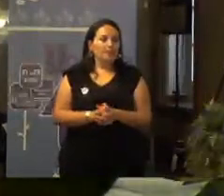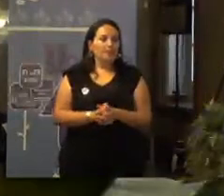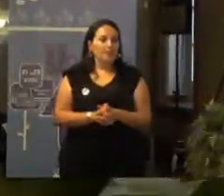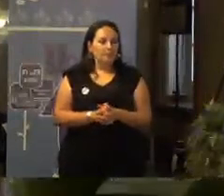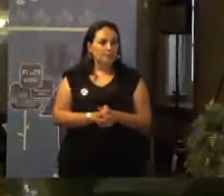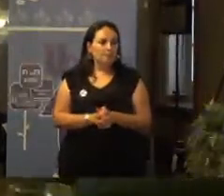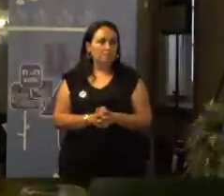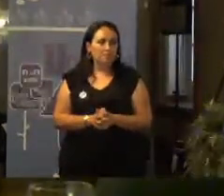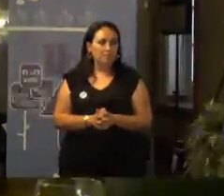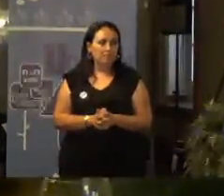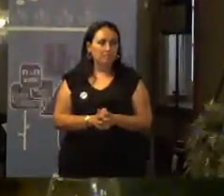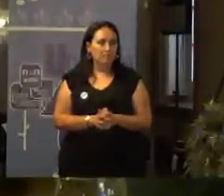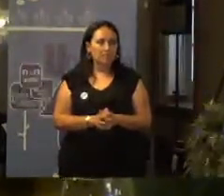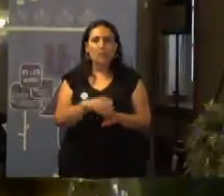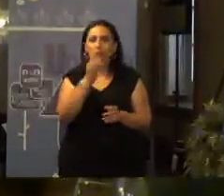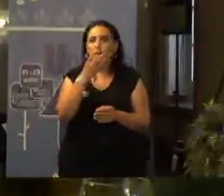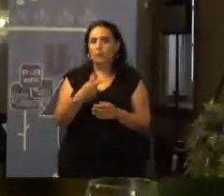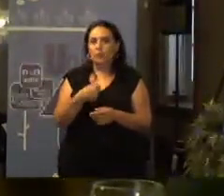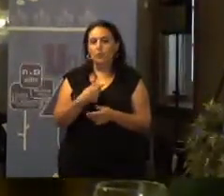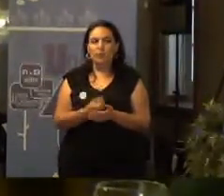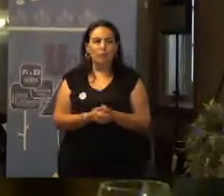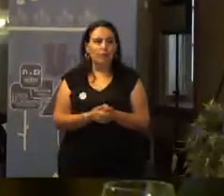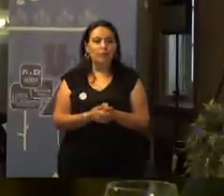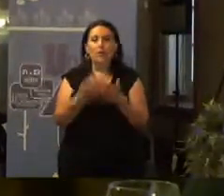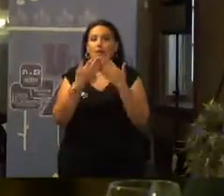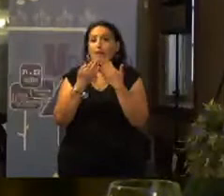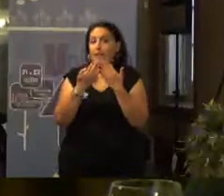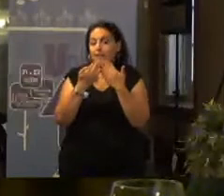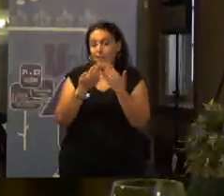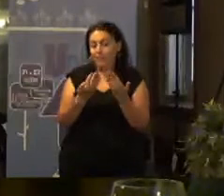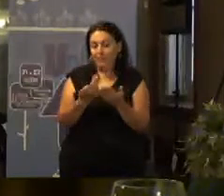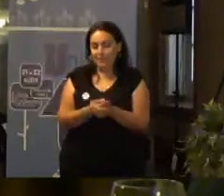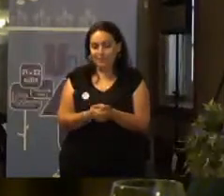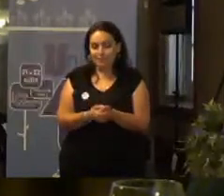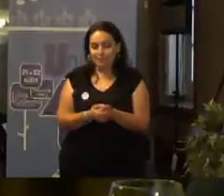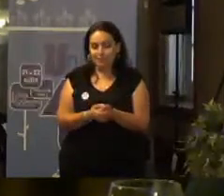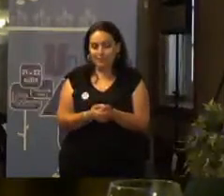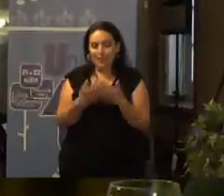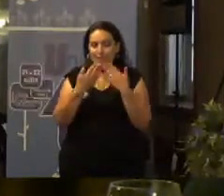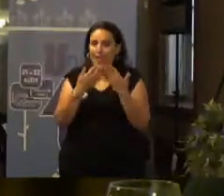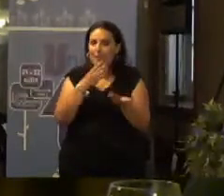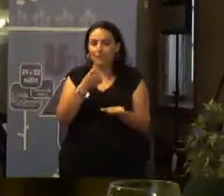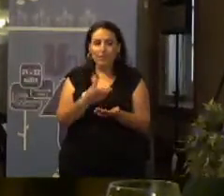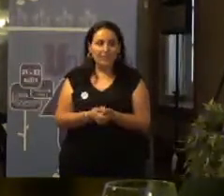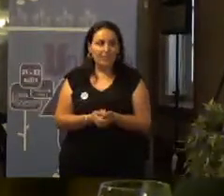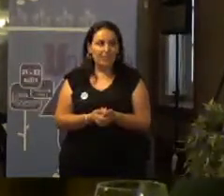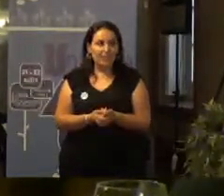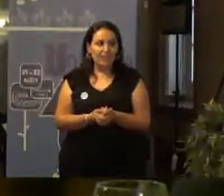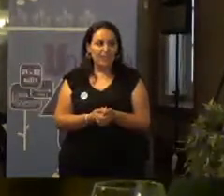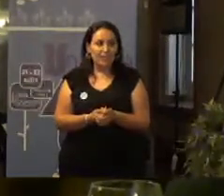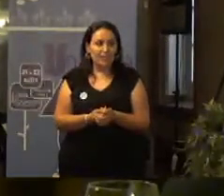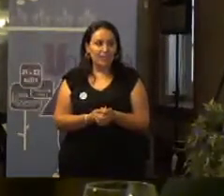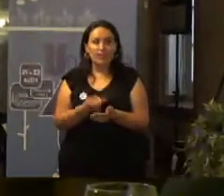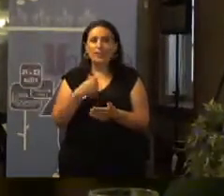Bueno, en primeiro lugar, moi agradecido por porque na organización